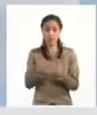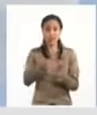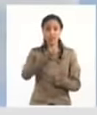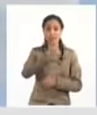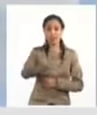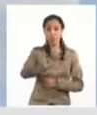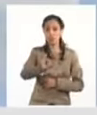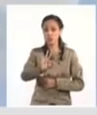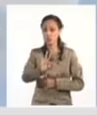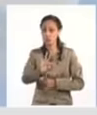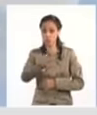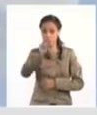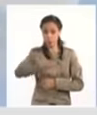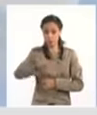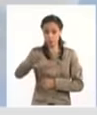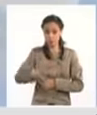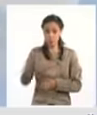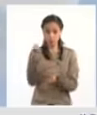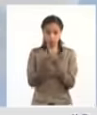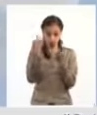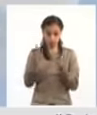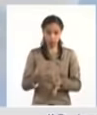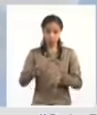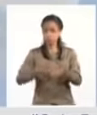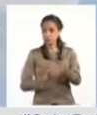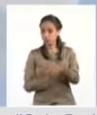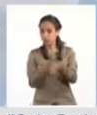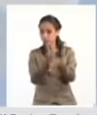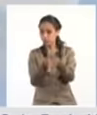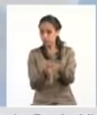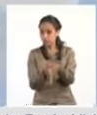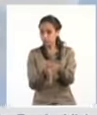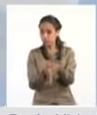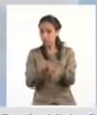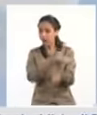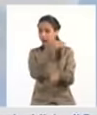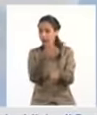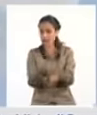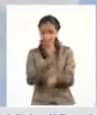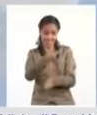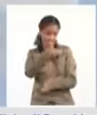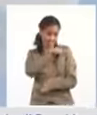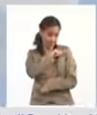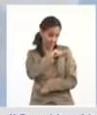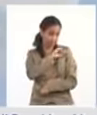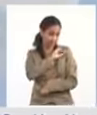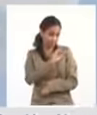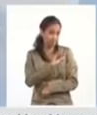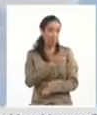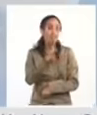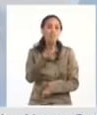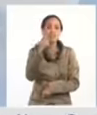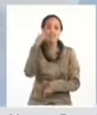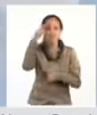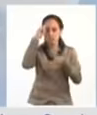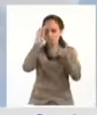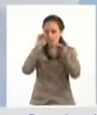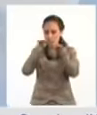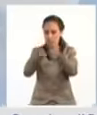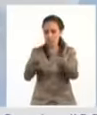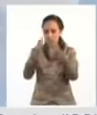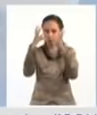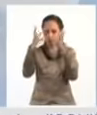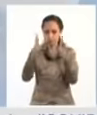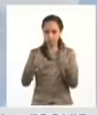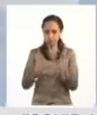231.568 pacientes que se han diagnosticado con la enfermedad hasta el día de ayer, se mantienen ingresados la cifra de